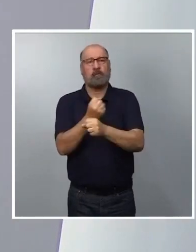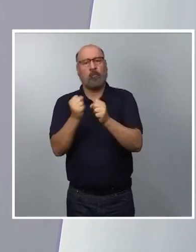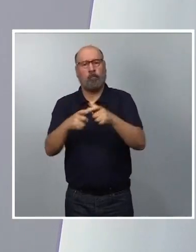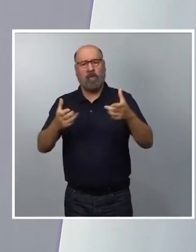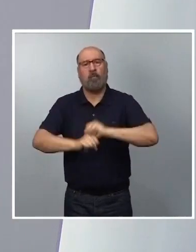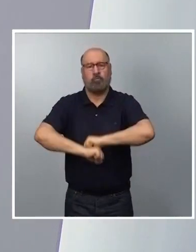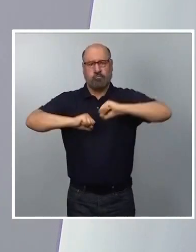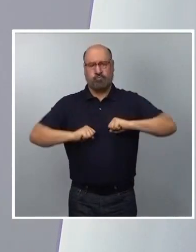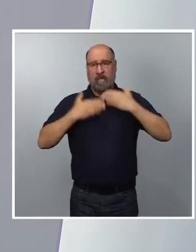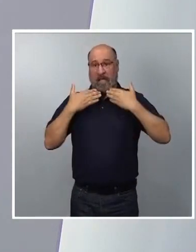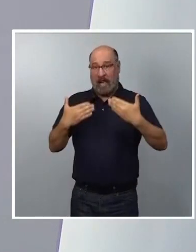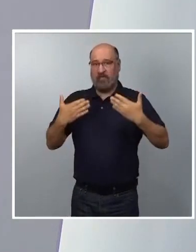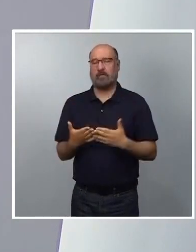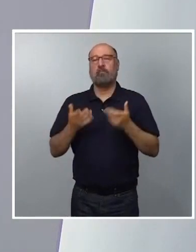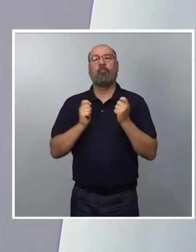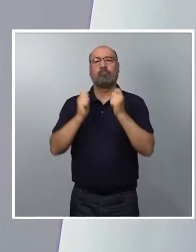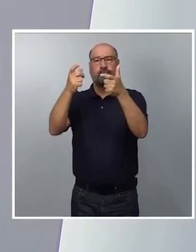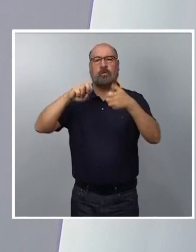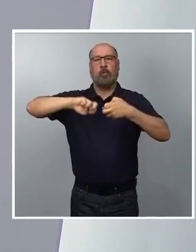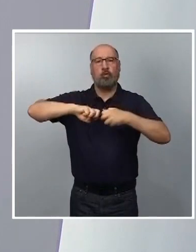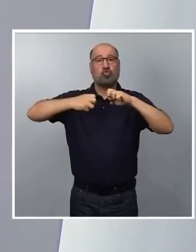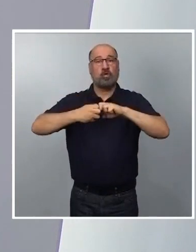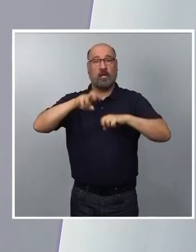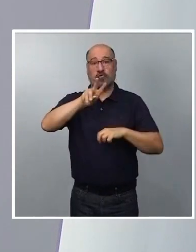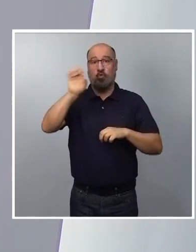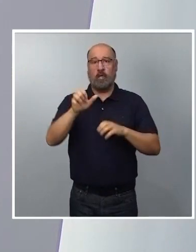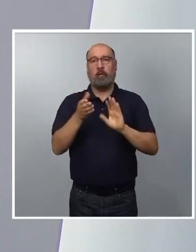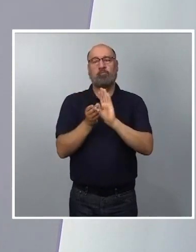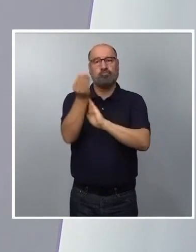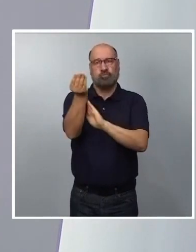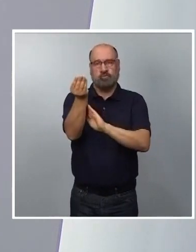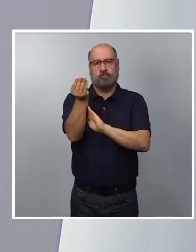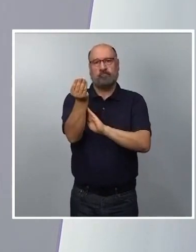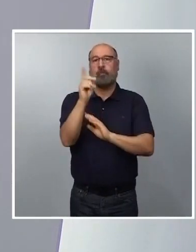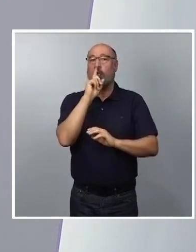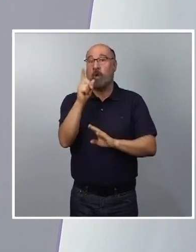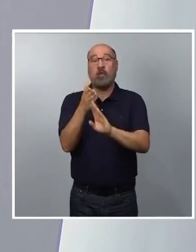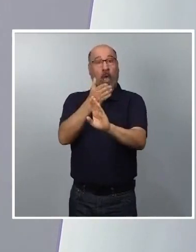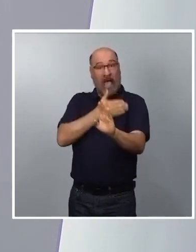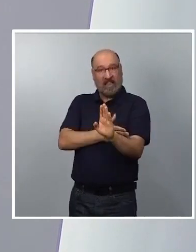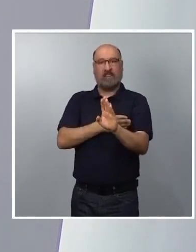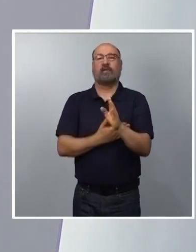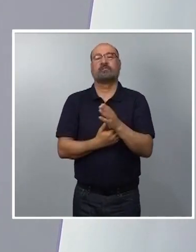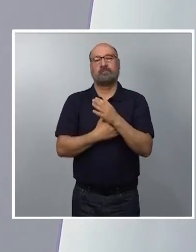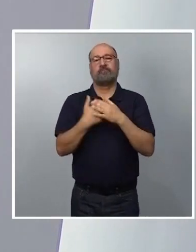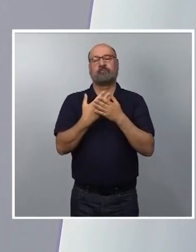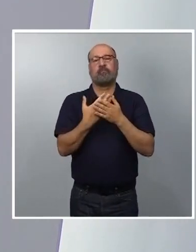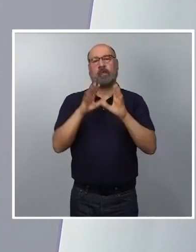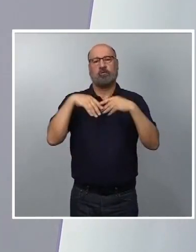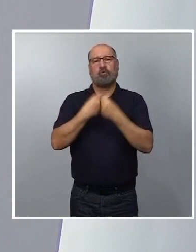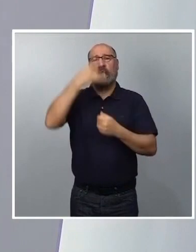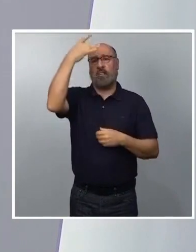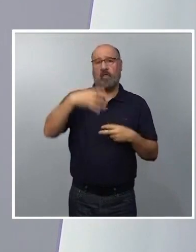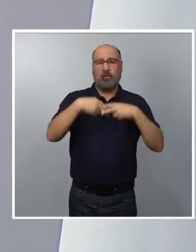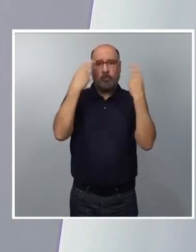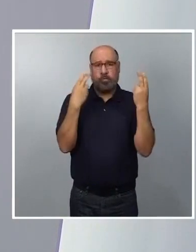pasado viernes a Bruselas se ha podido adelantar en un año, a 2024, la reducción del déficit público al